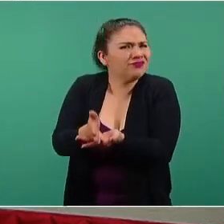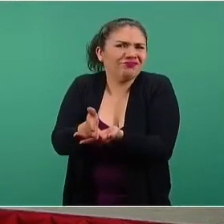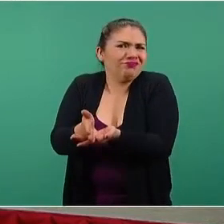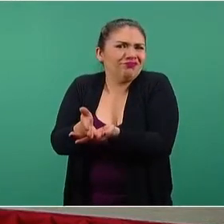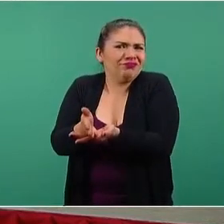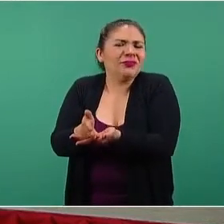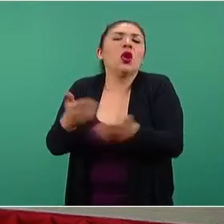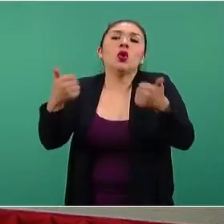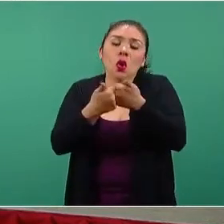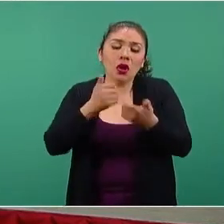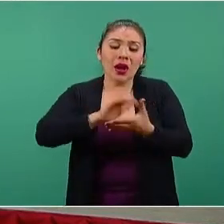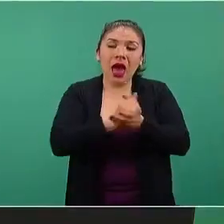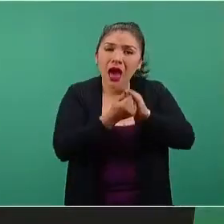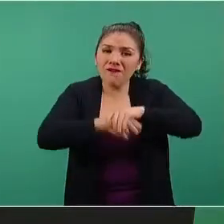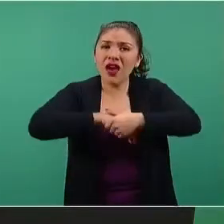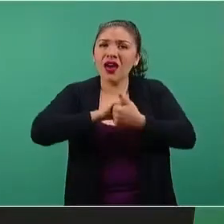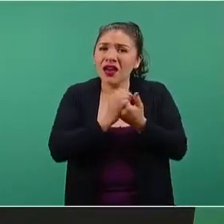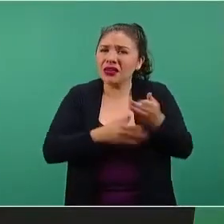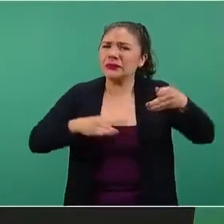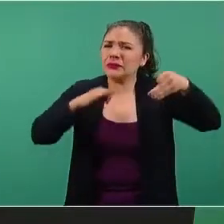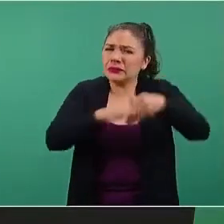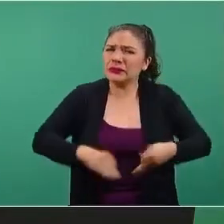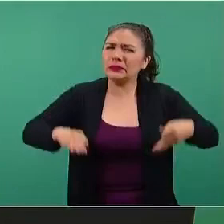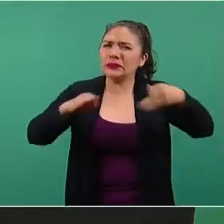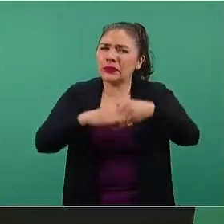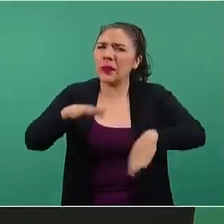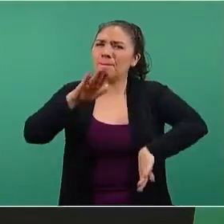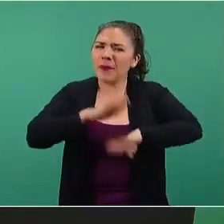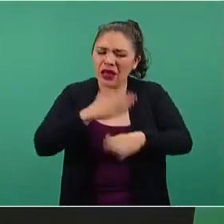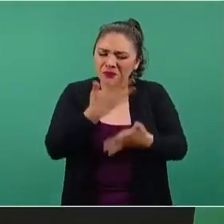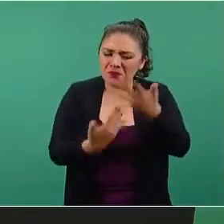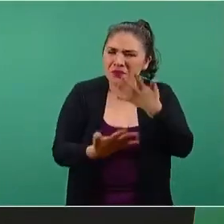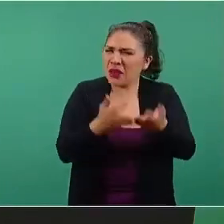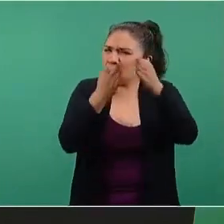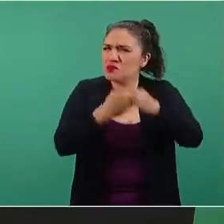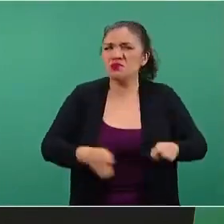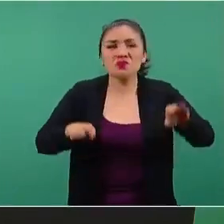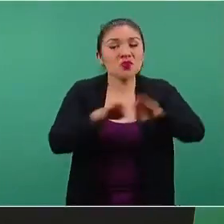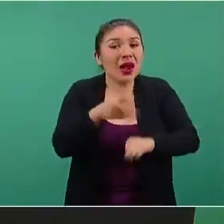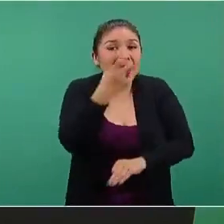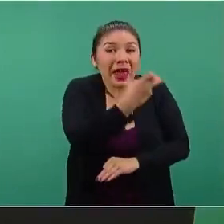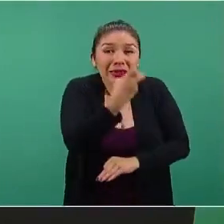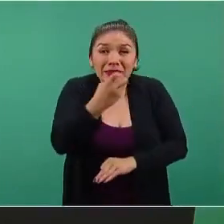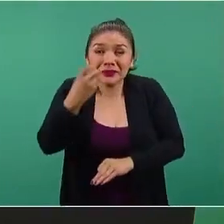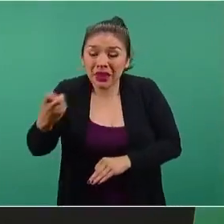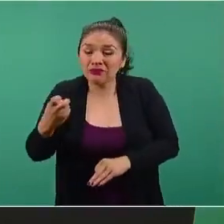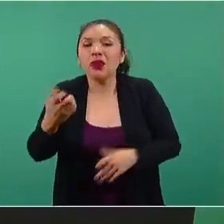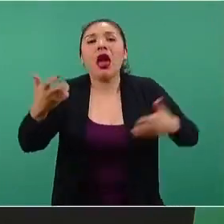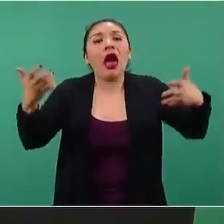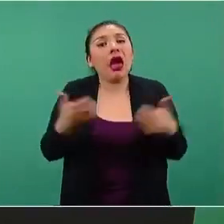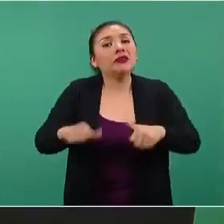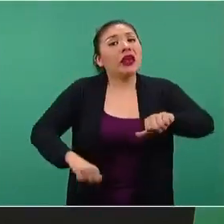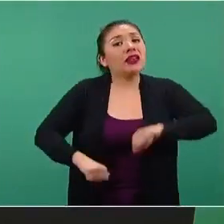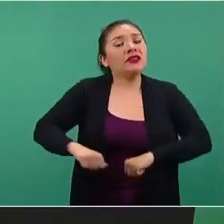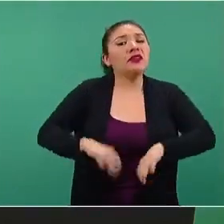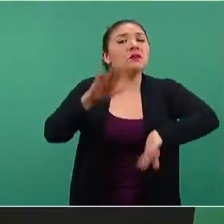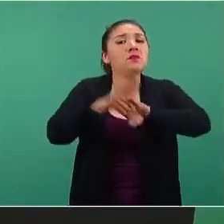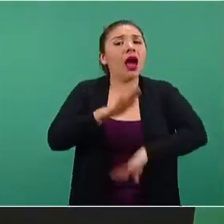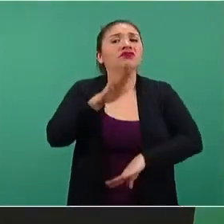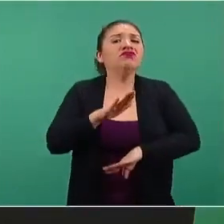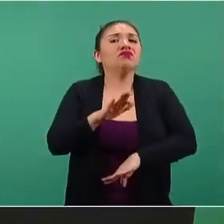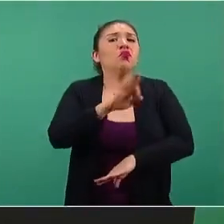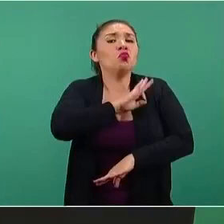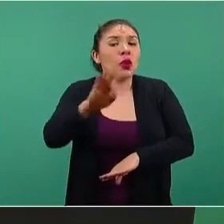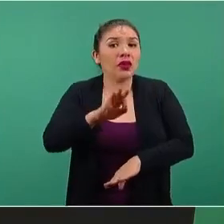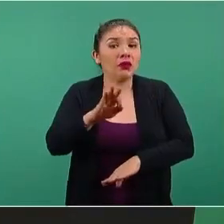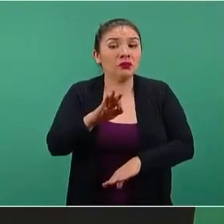el lavado frecuente y correcto de nuestras manos, me parece que van a ser las actividades